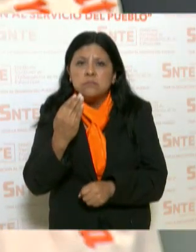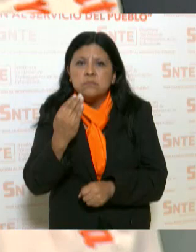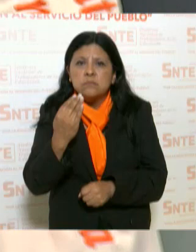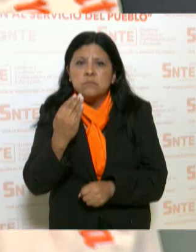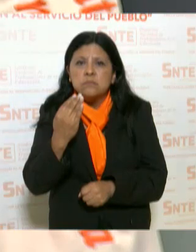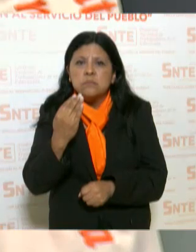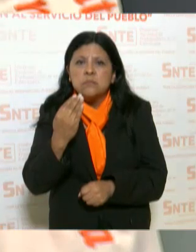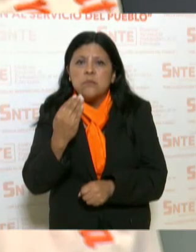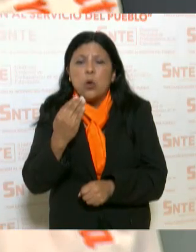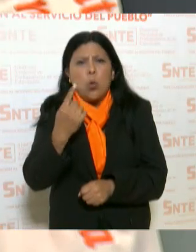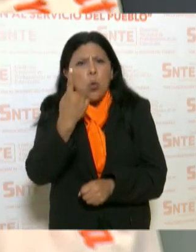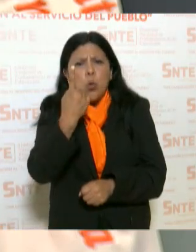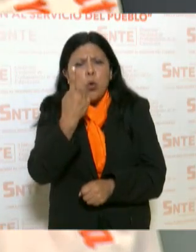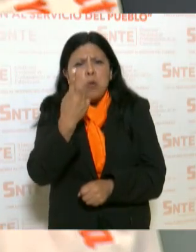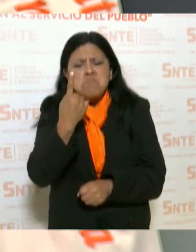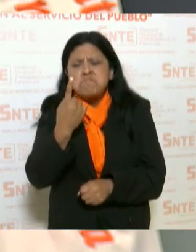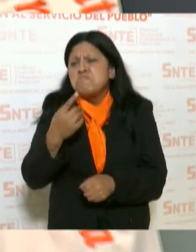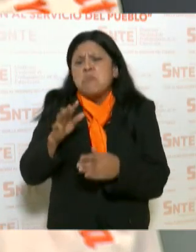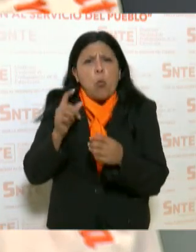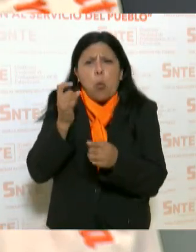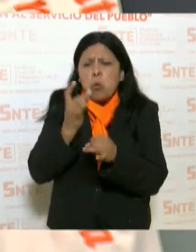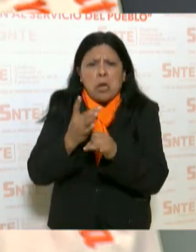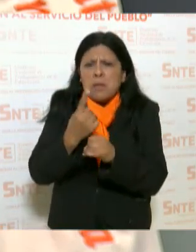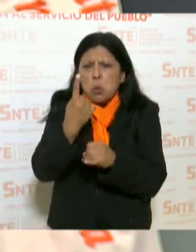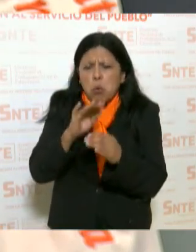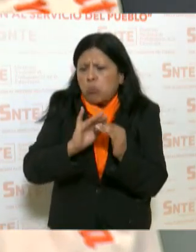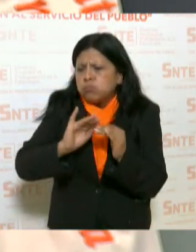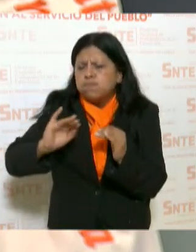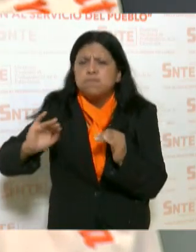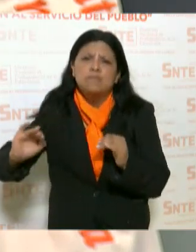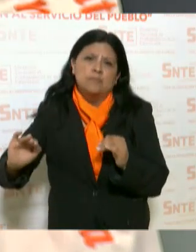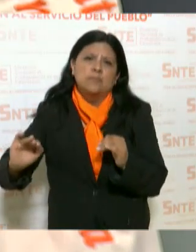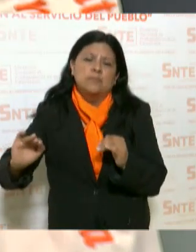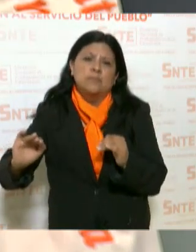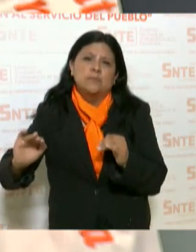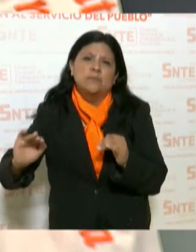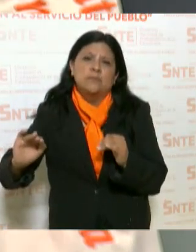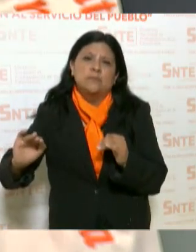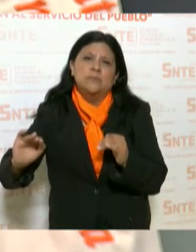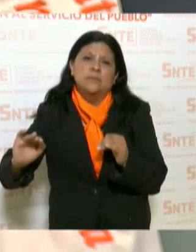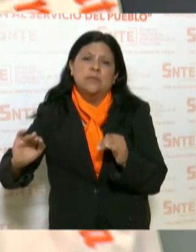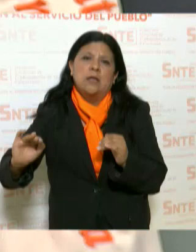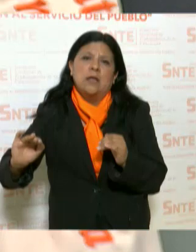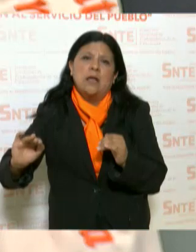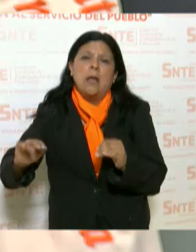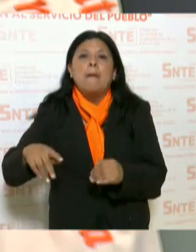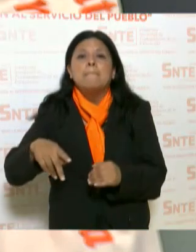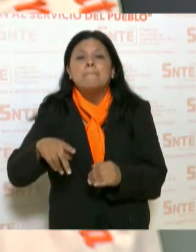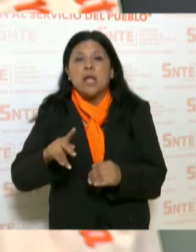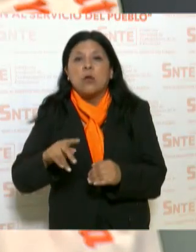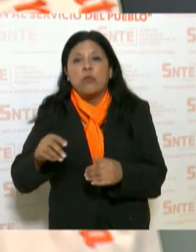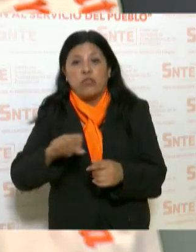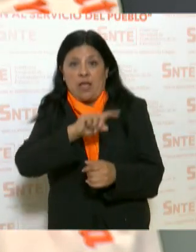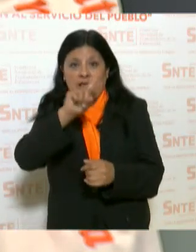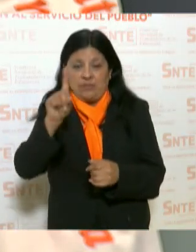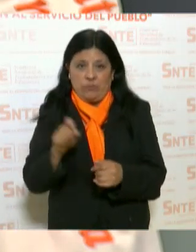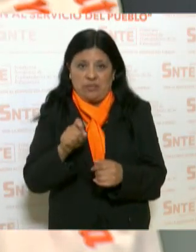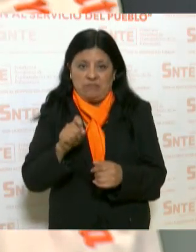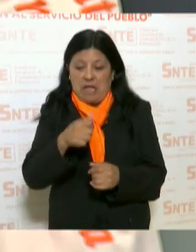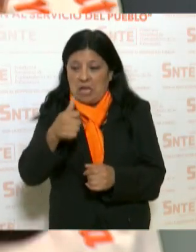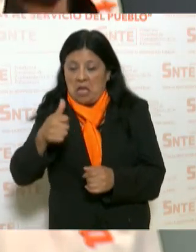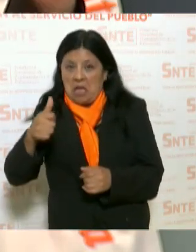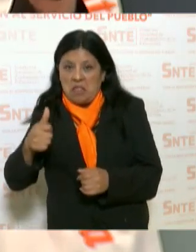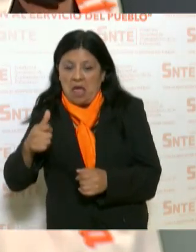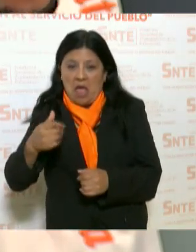y solo uno era rechazado. En los últimos tiempos, de cada 10, rechazaban a 9